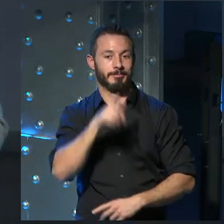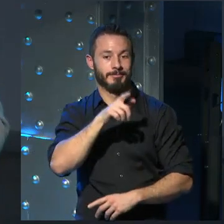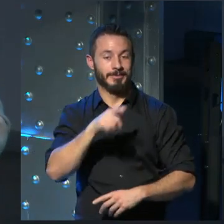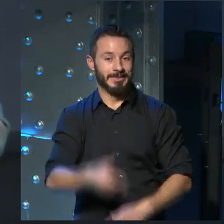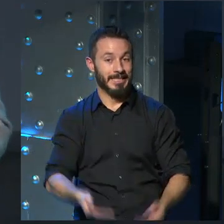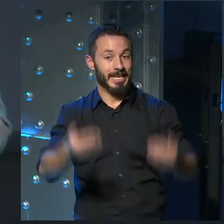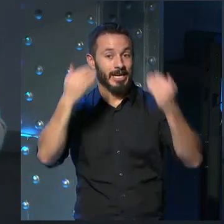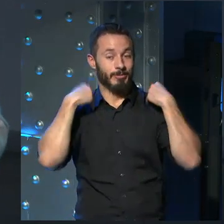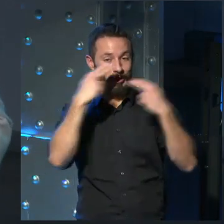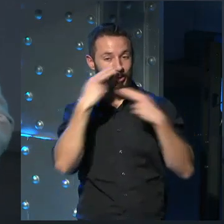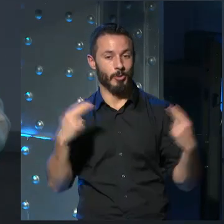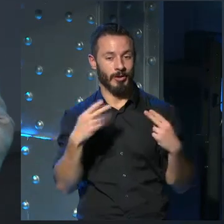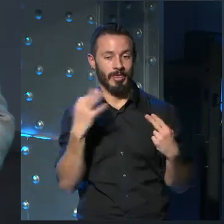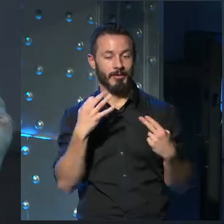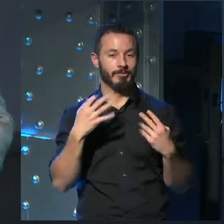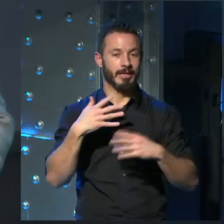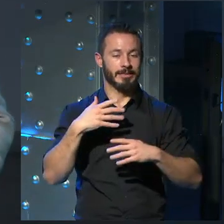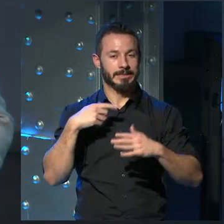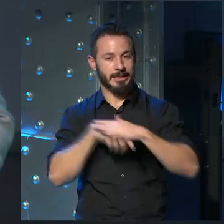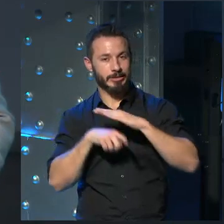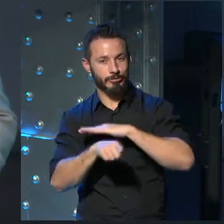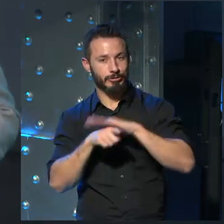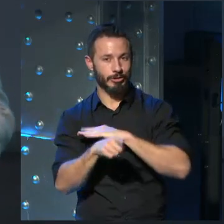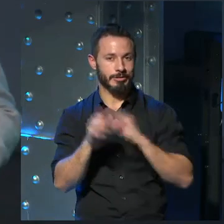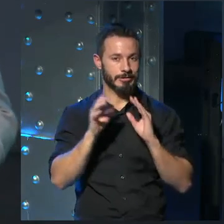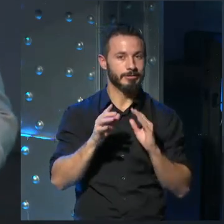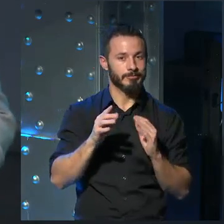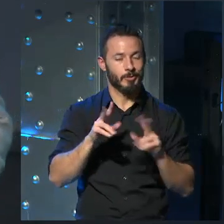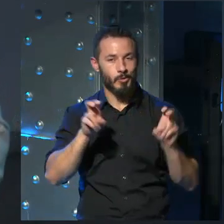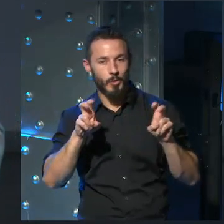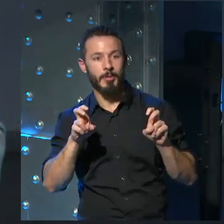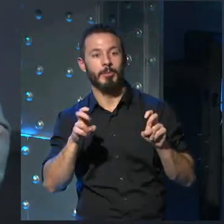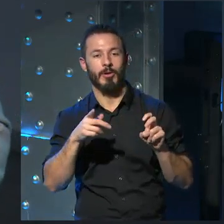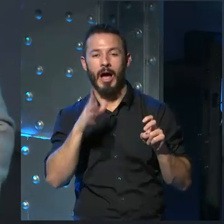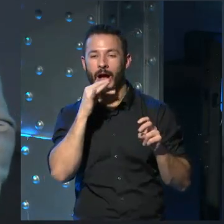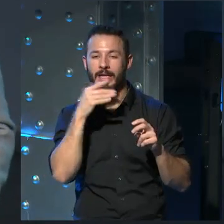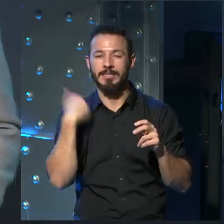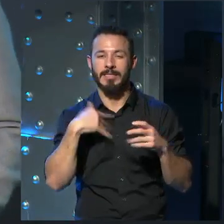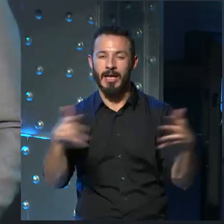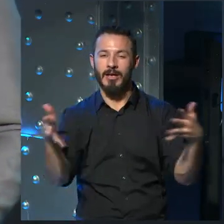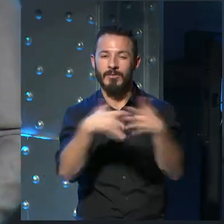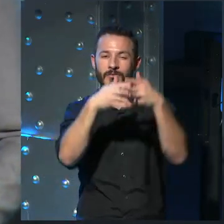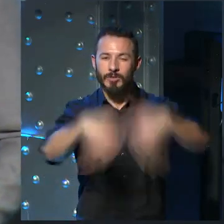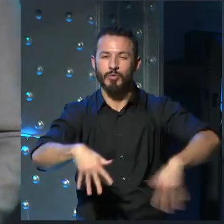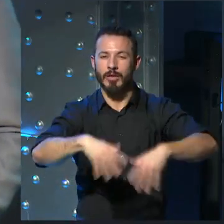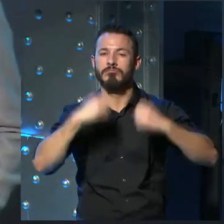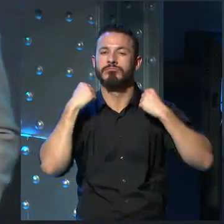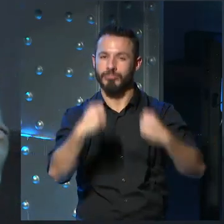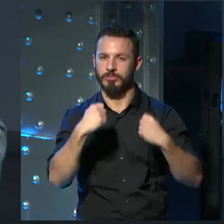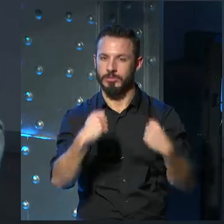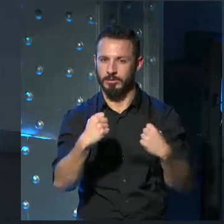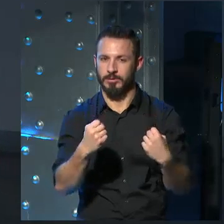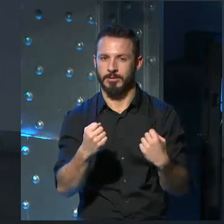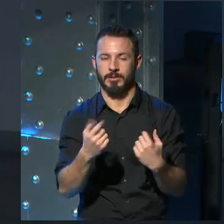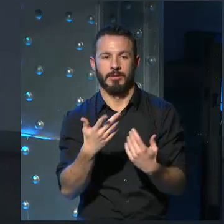ellas ya empiezan a tener una base de infraestructuras muy potente y en todas ellas podemos encontrar elementos de